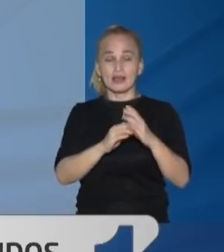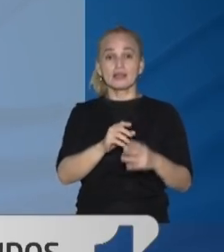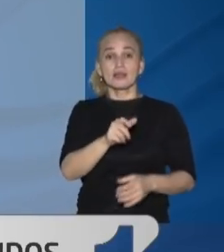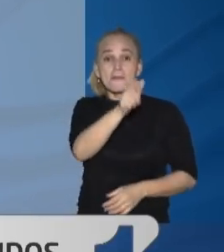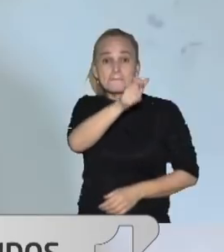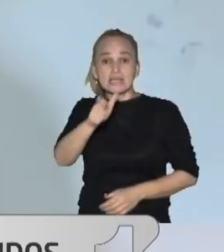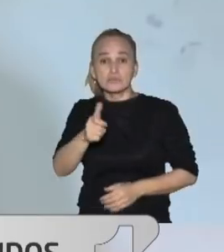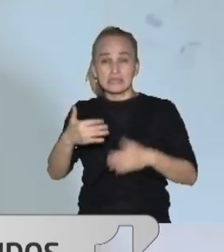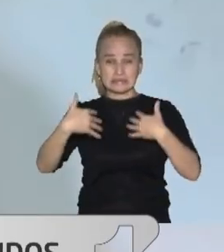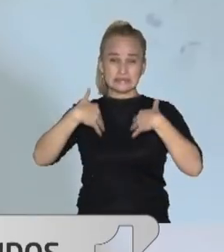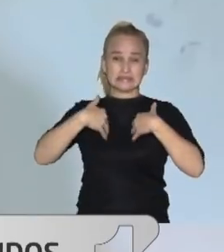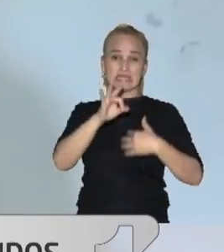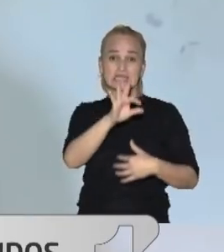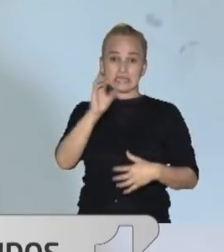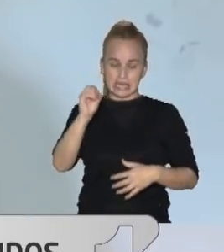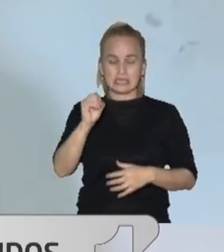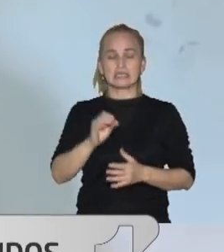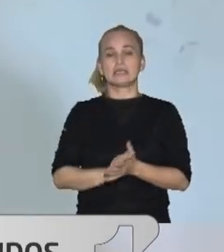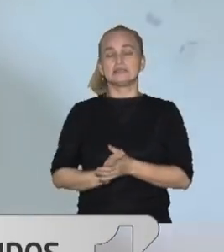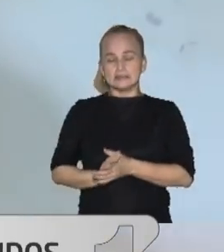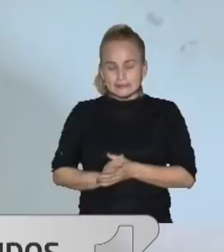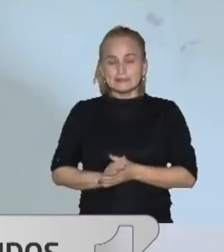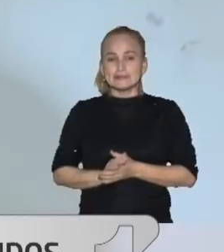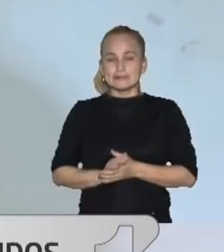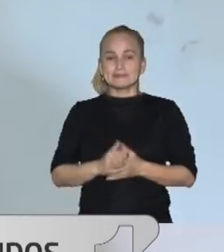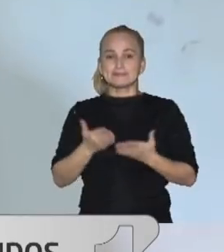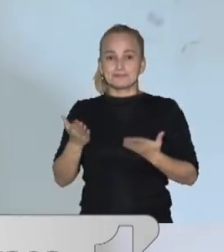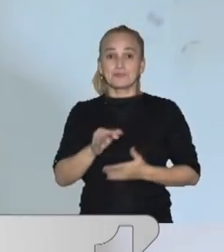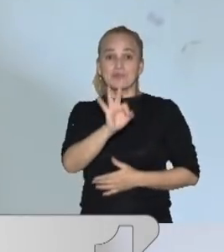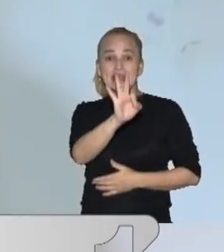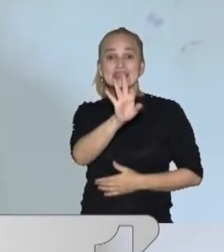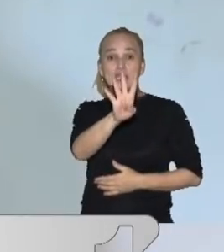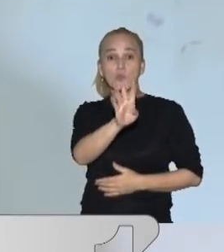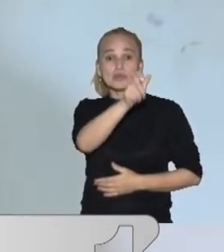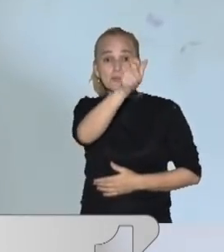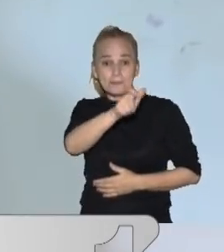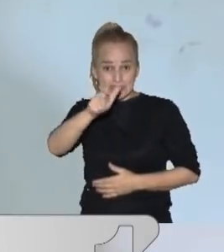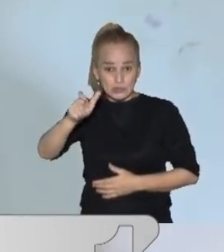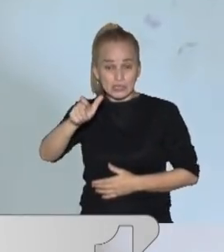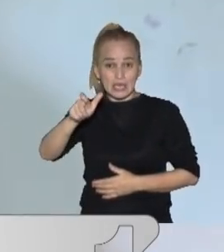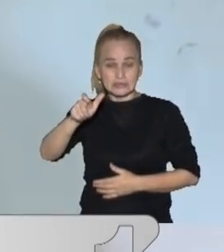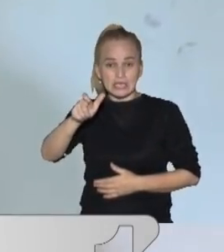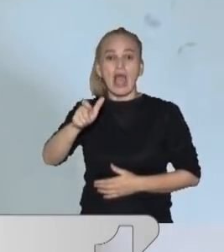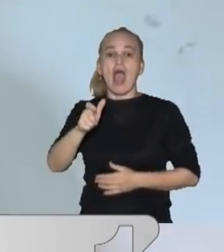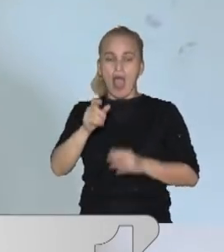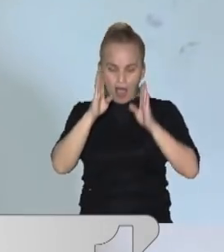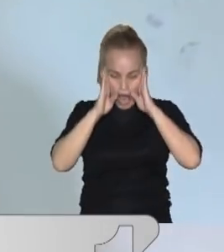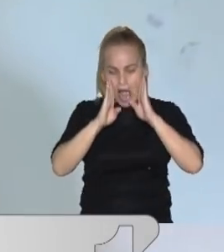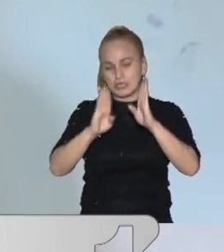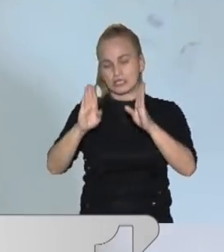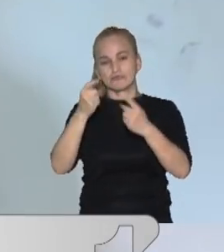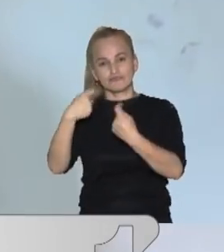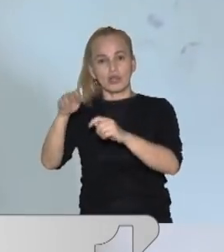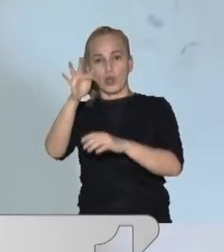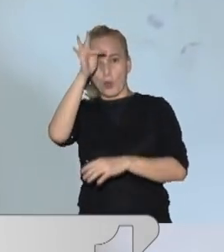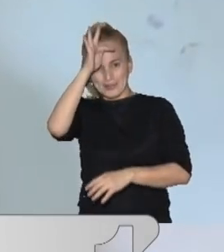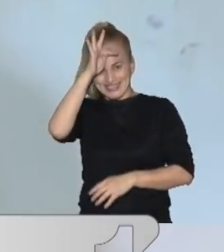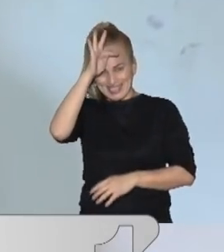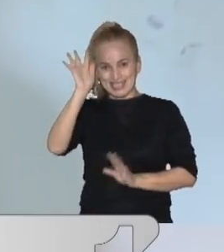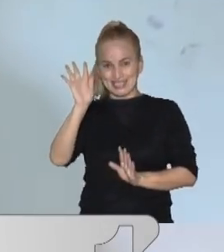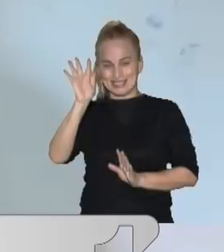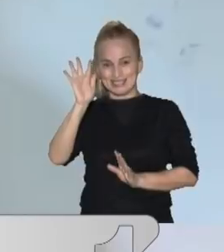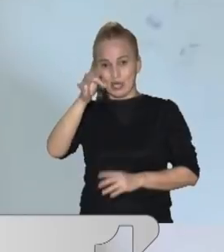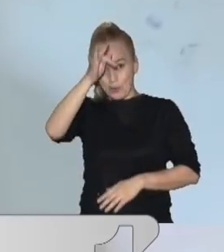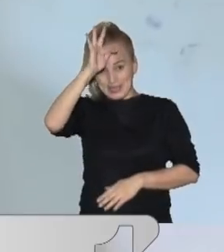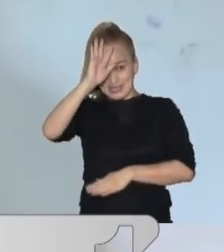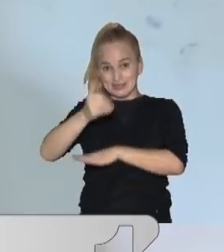heridos. Se presentaron unas situaciones complejas donde 34 personas fueron atendidas. Según reporte de la gerente del